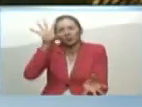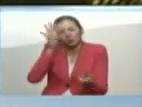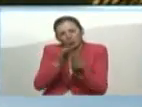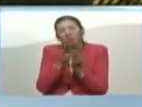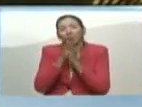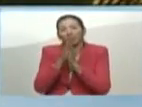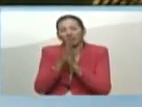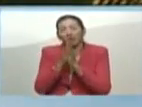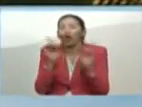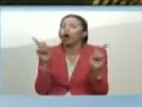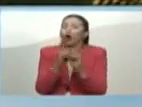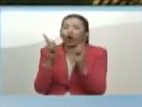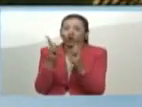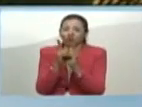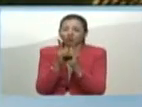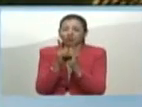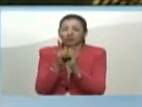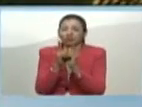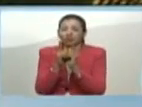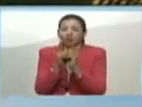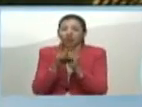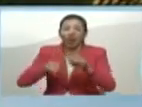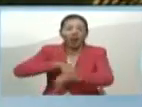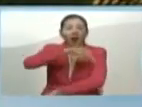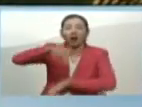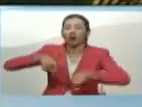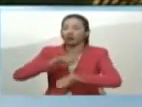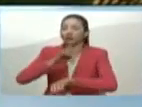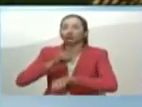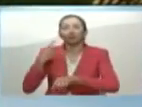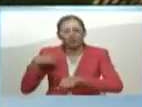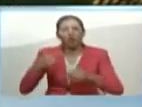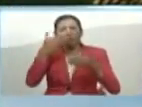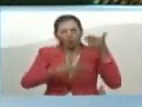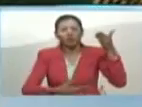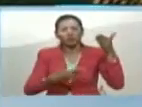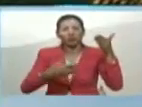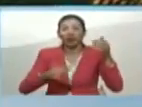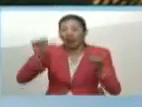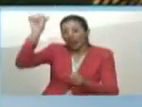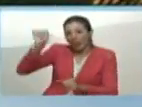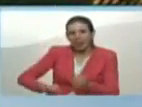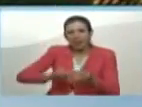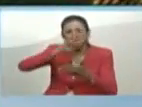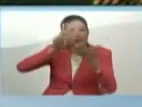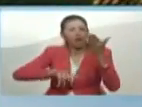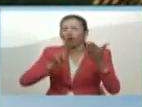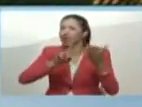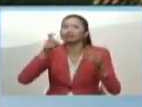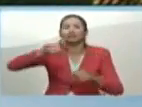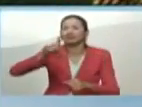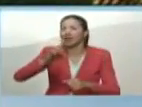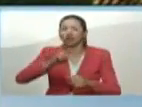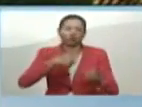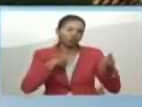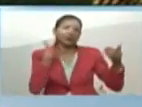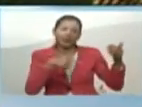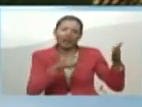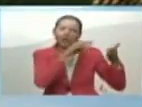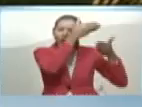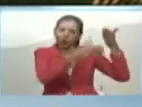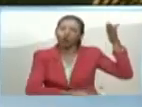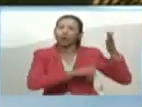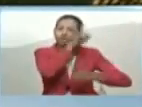sintetizar de manera más precisa, porque yo tengo todos los documentos aquí y los documentos que me están entregando.